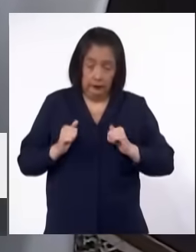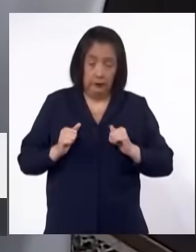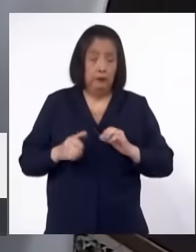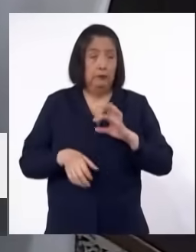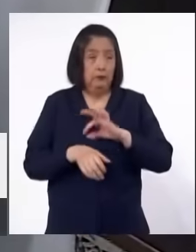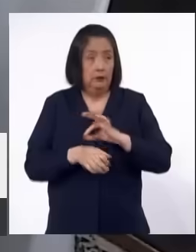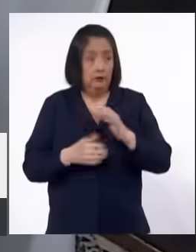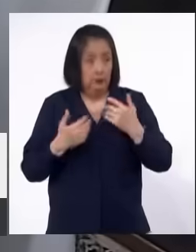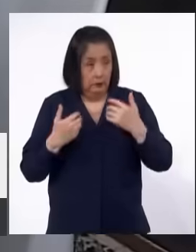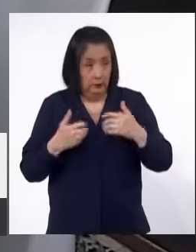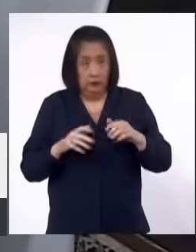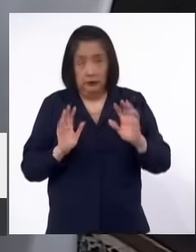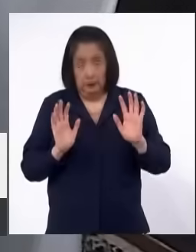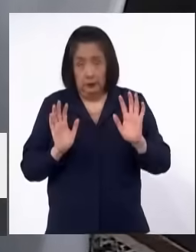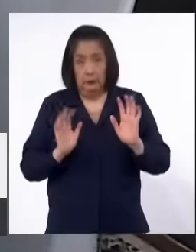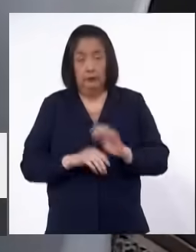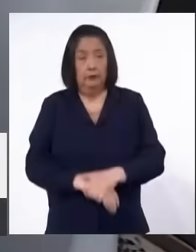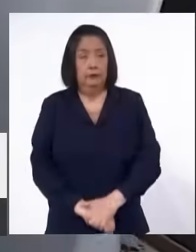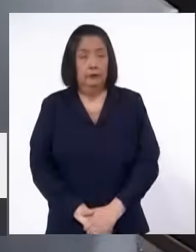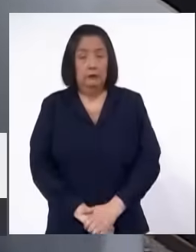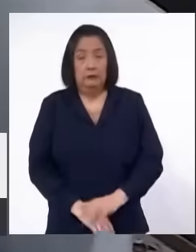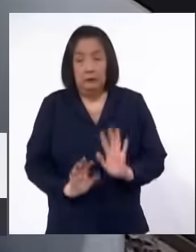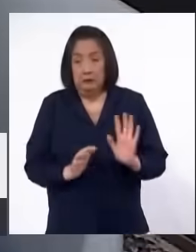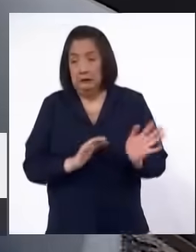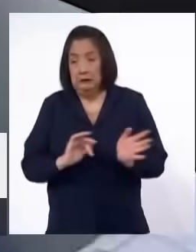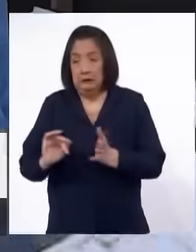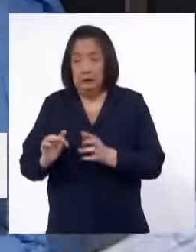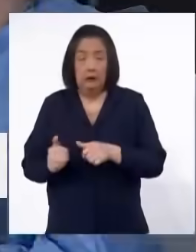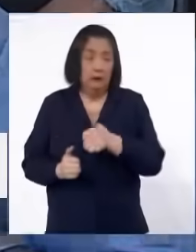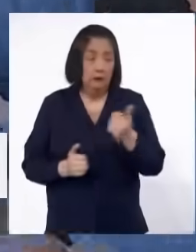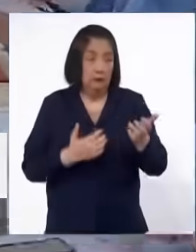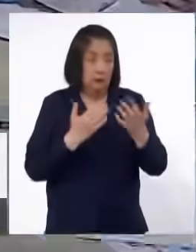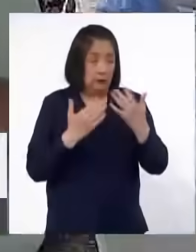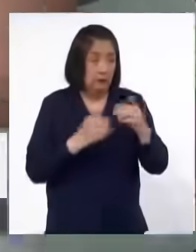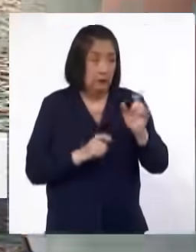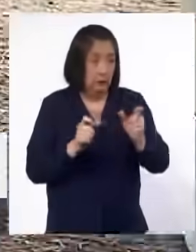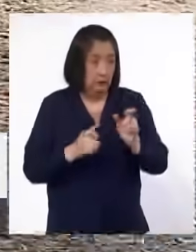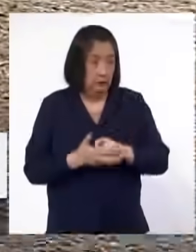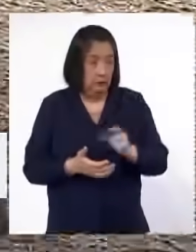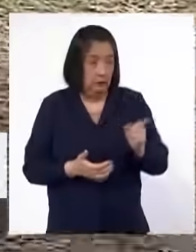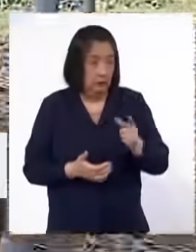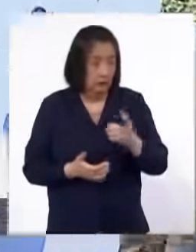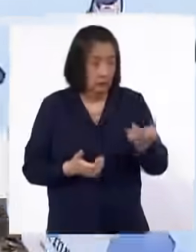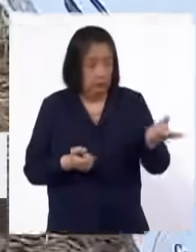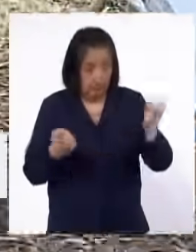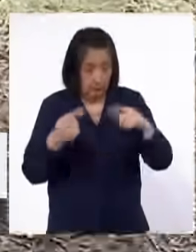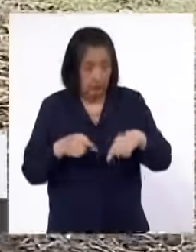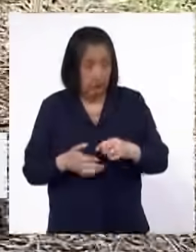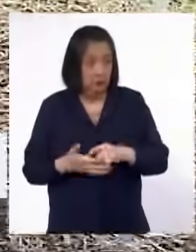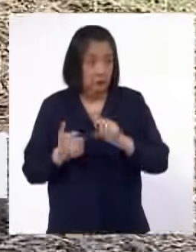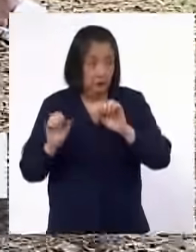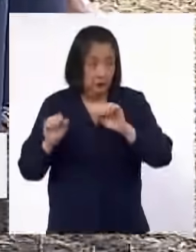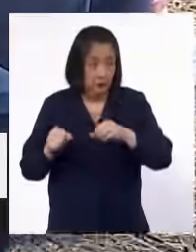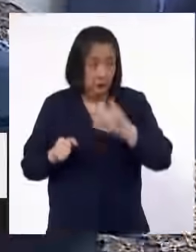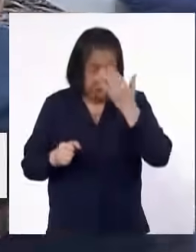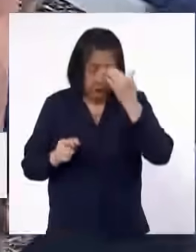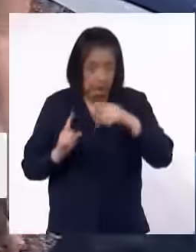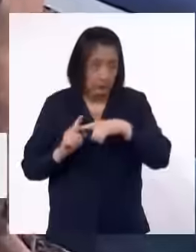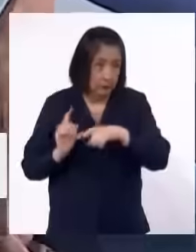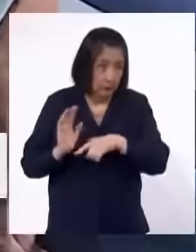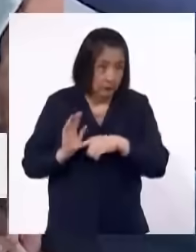médico, ya con eso... Vamos a conversar con algunas personas. Señito, ¿cómo está? Usted está viniendo para descartar, ¿no?